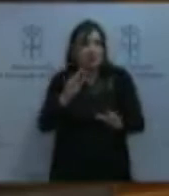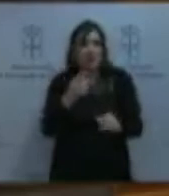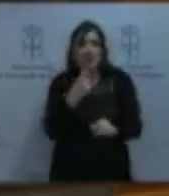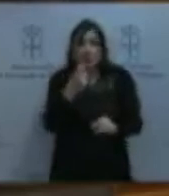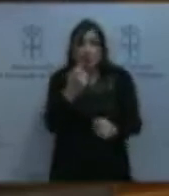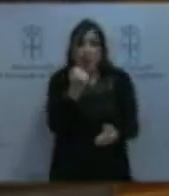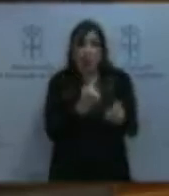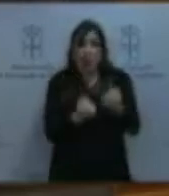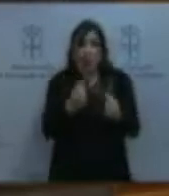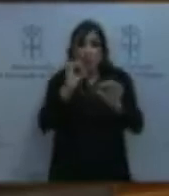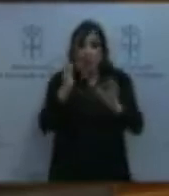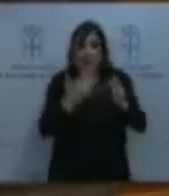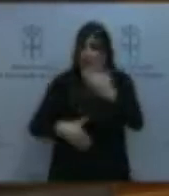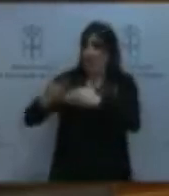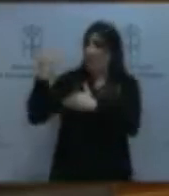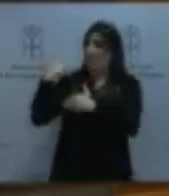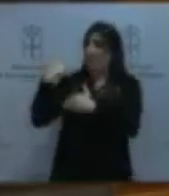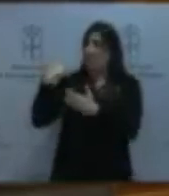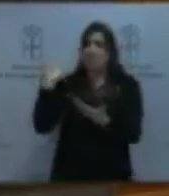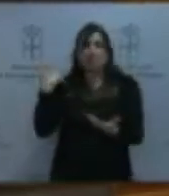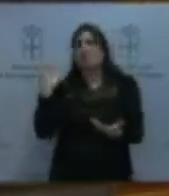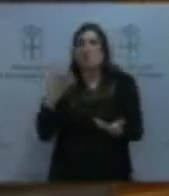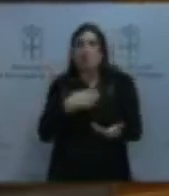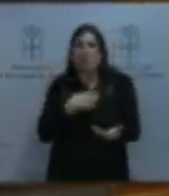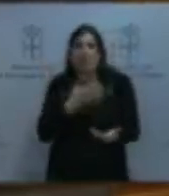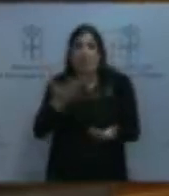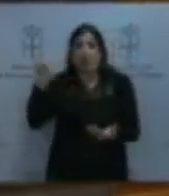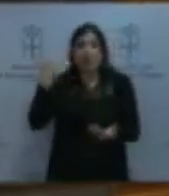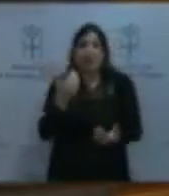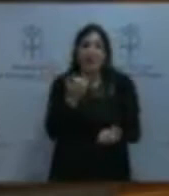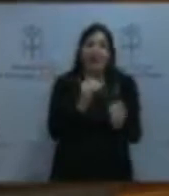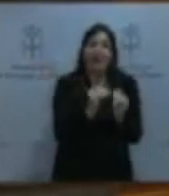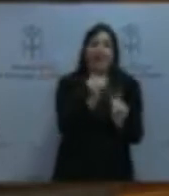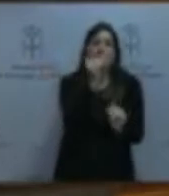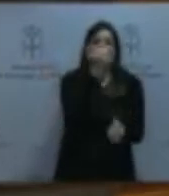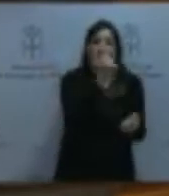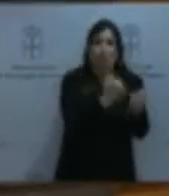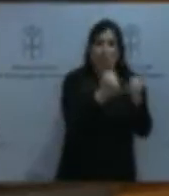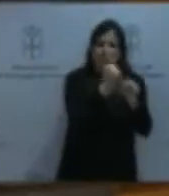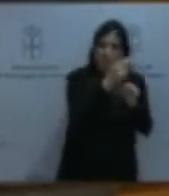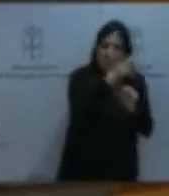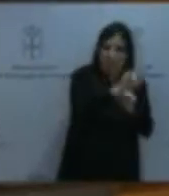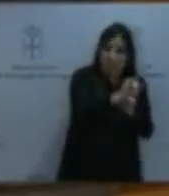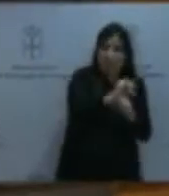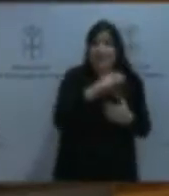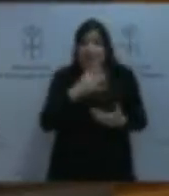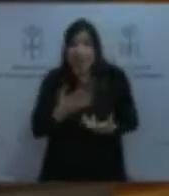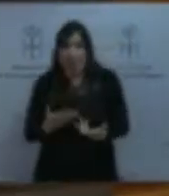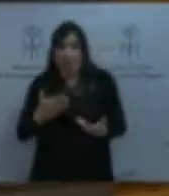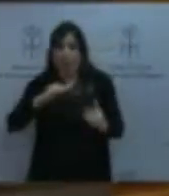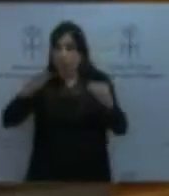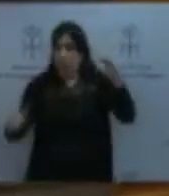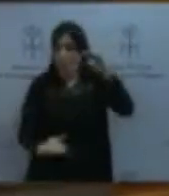económico en el cual había empleo y empleo sostenible con lo que estamos viendo ahora, donde hay un desfase total. La economía asturiana crece por encima